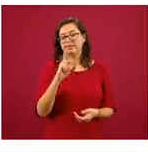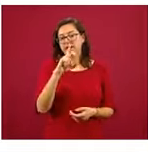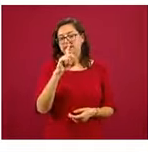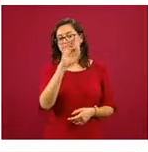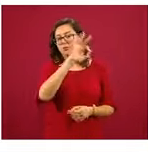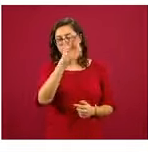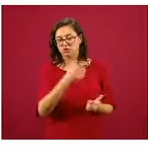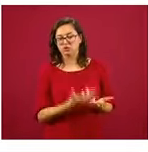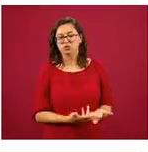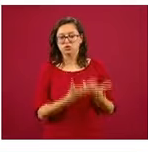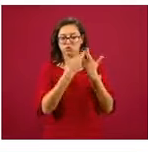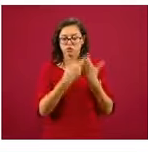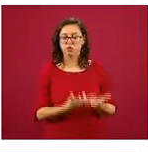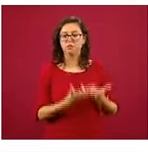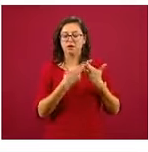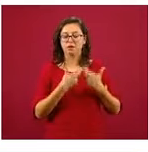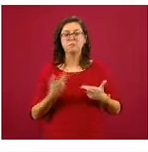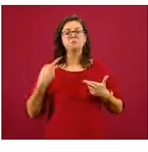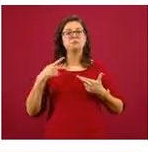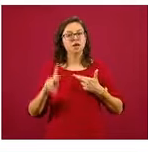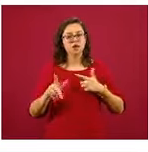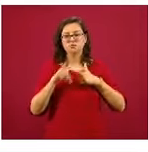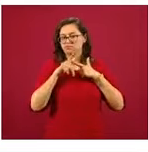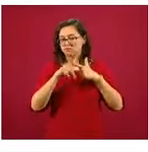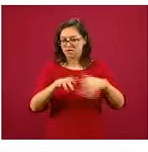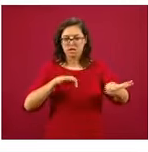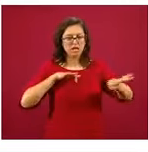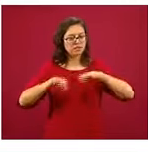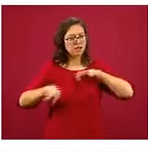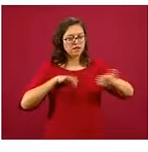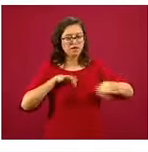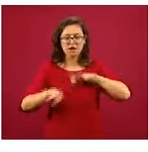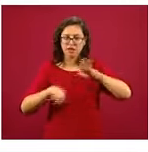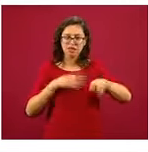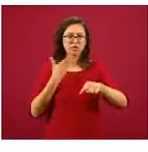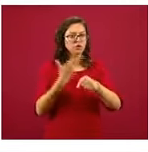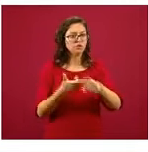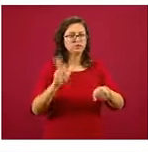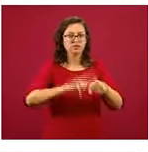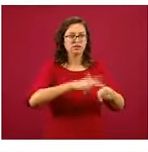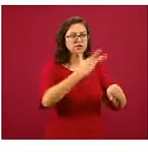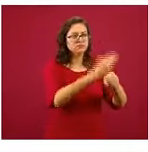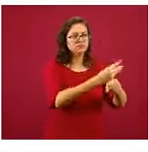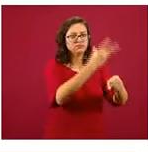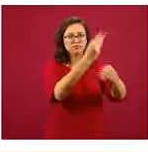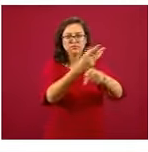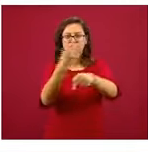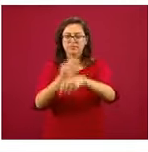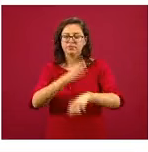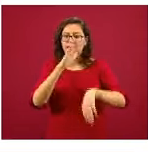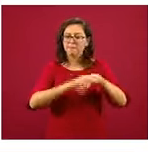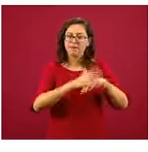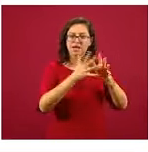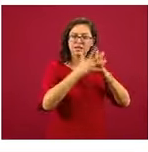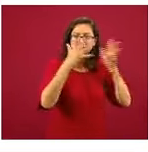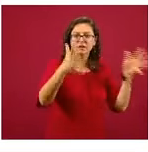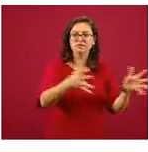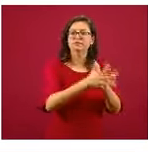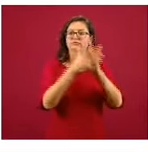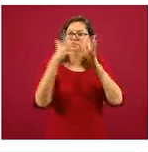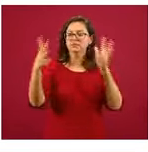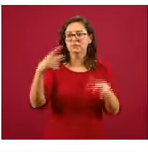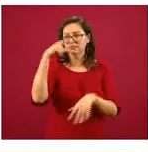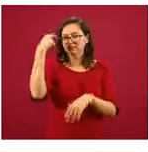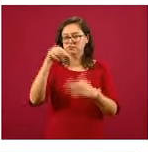disponibilidad. Se continúa trabajando lógicamente con ellas y otras en los siguientes lugares para mantener siempre la disponibilidad de